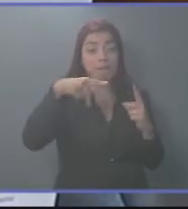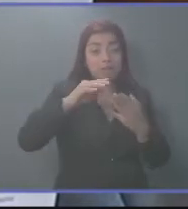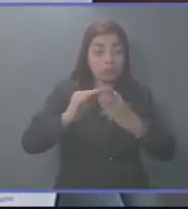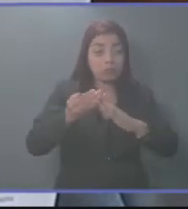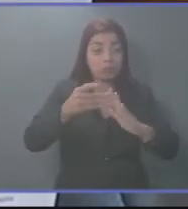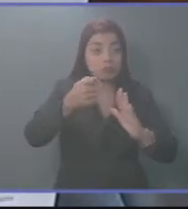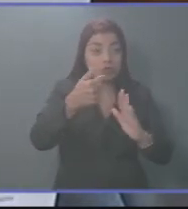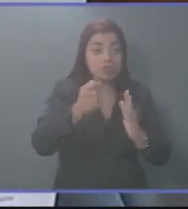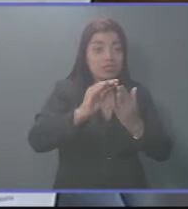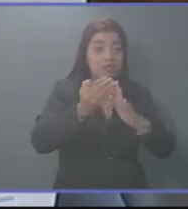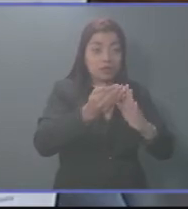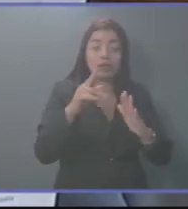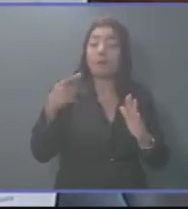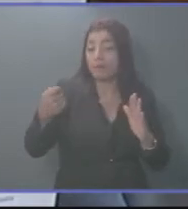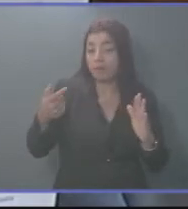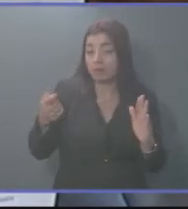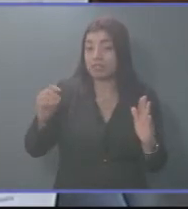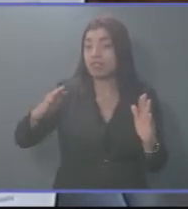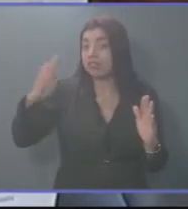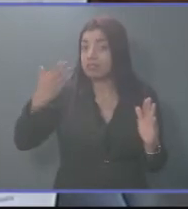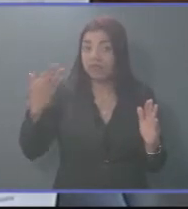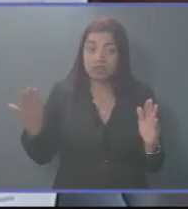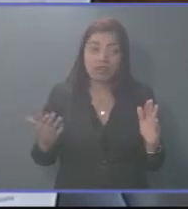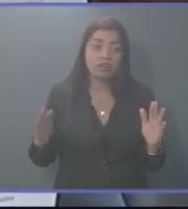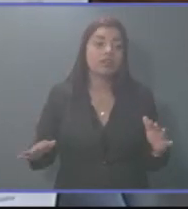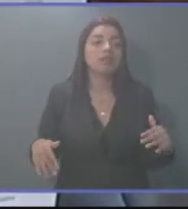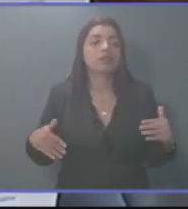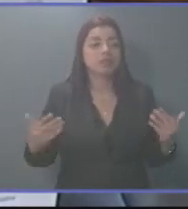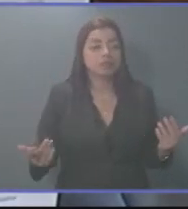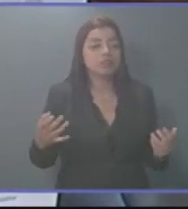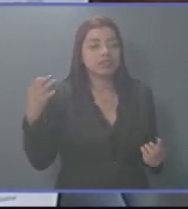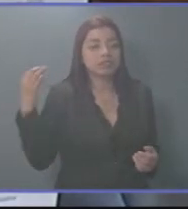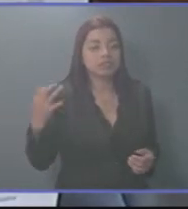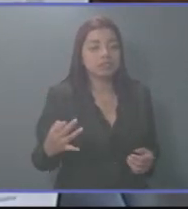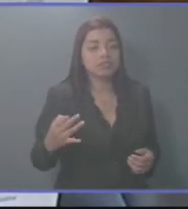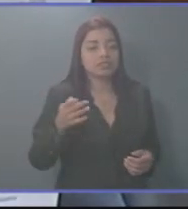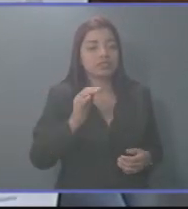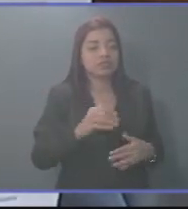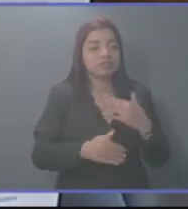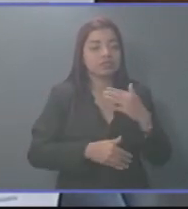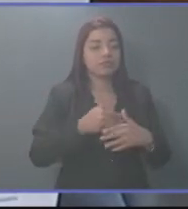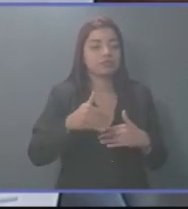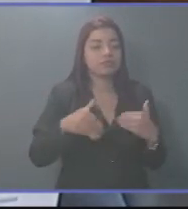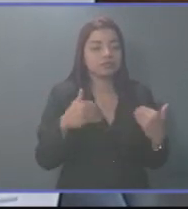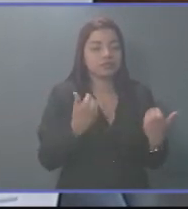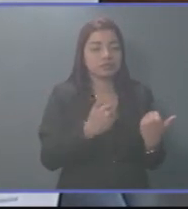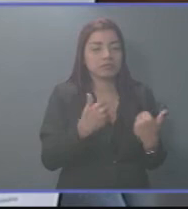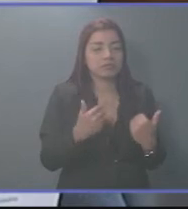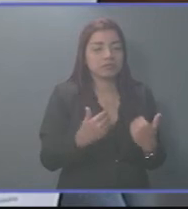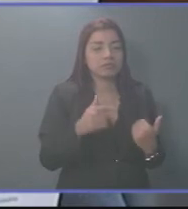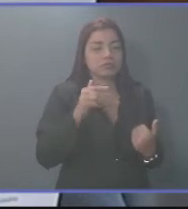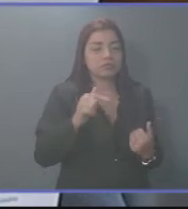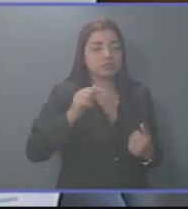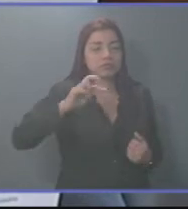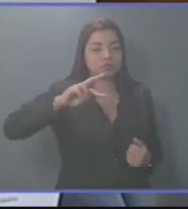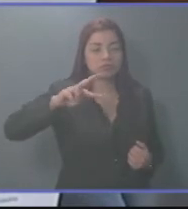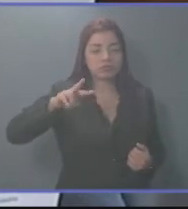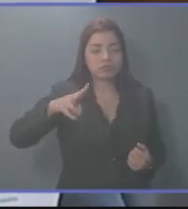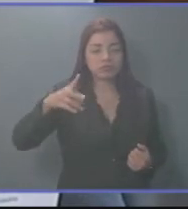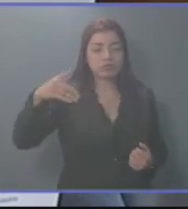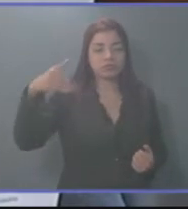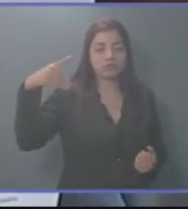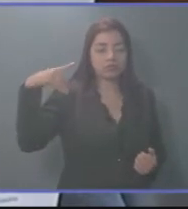urbana y policía rural, por las cuales deberán establecerse en su estructura orgánica las subdirecciones de